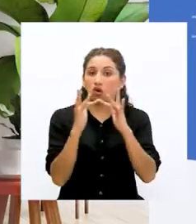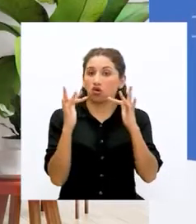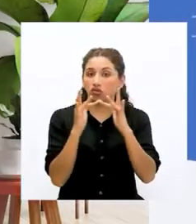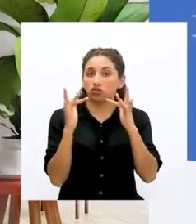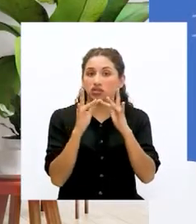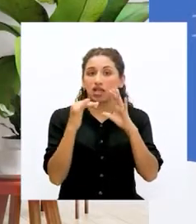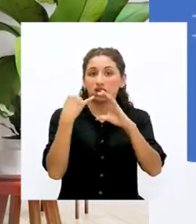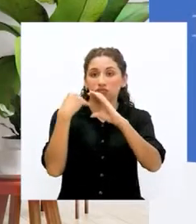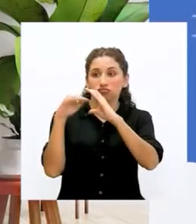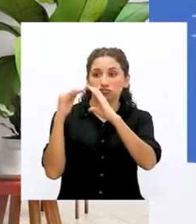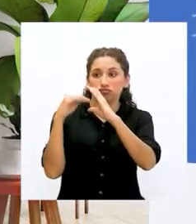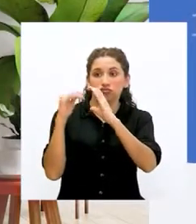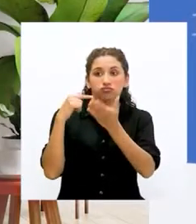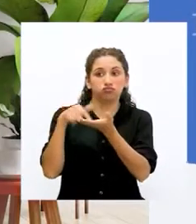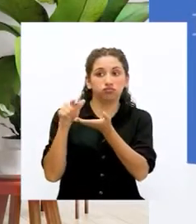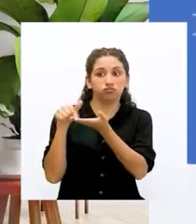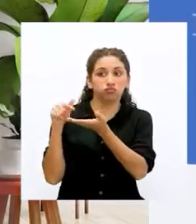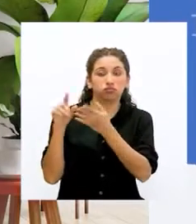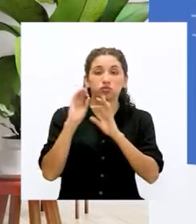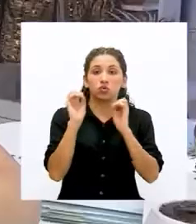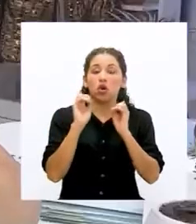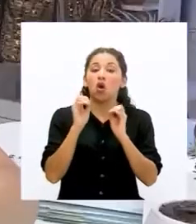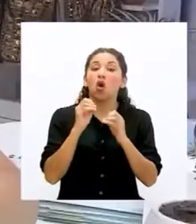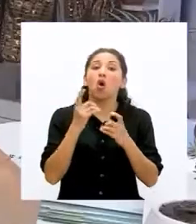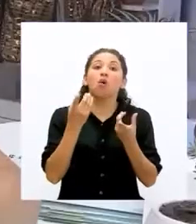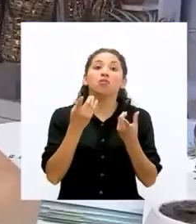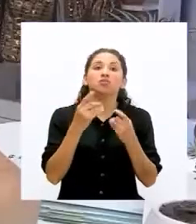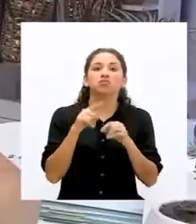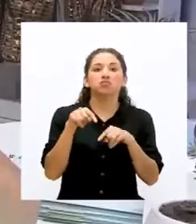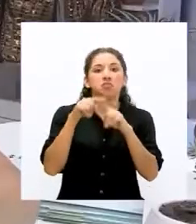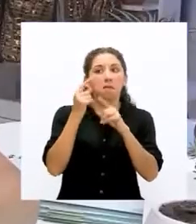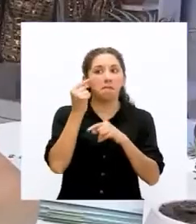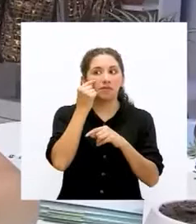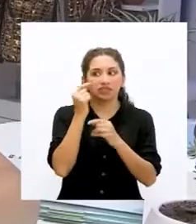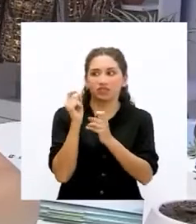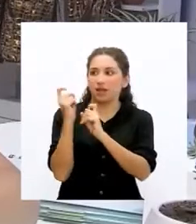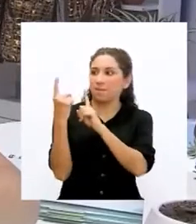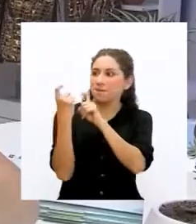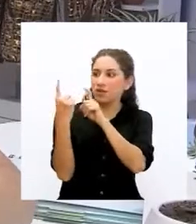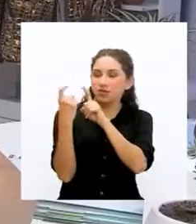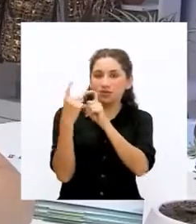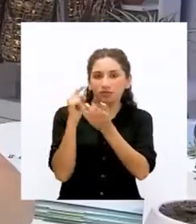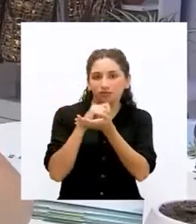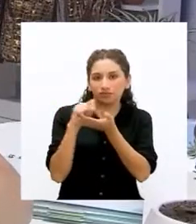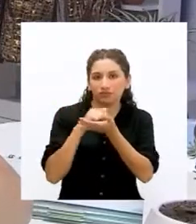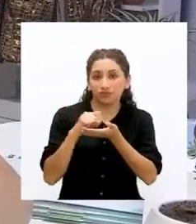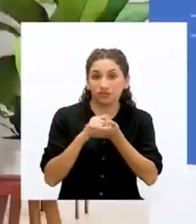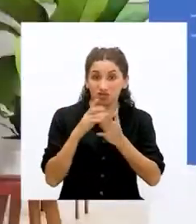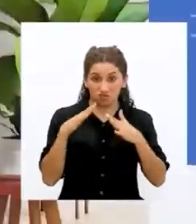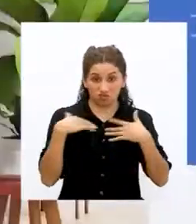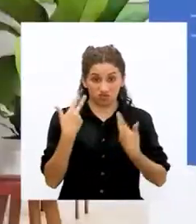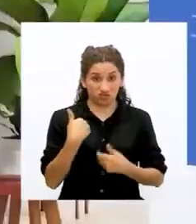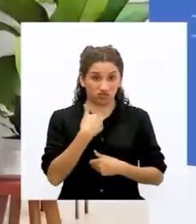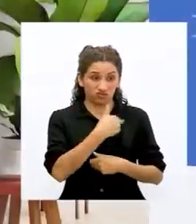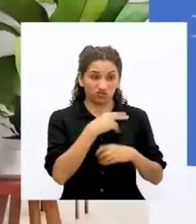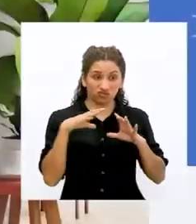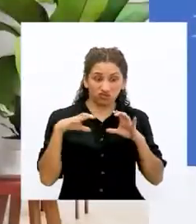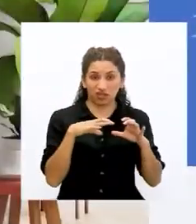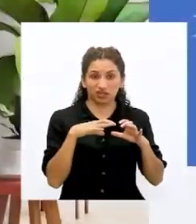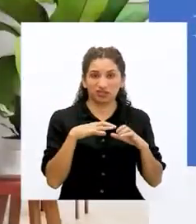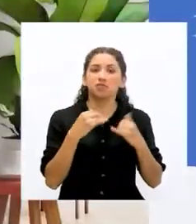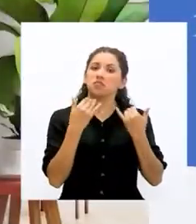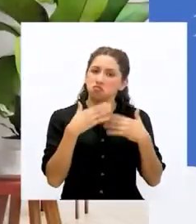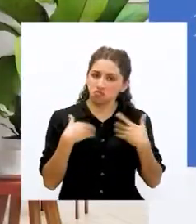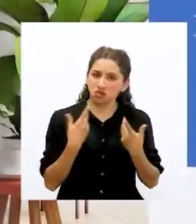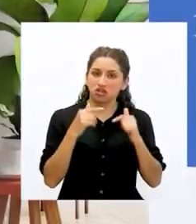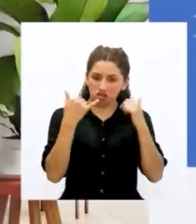electrónico, postal o de manera presencial. ¿Será posible realizar nuestra propia encuesta? ¿Qué tal si hoy